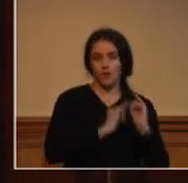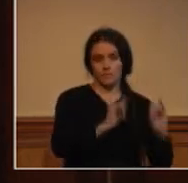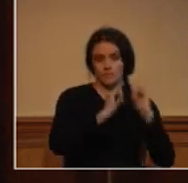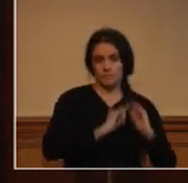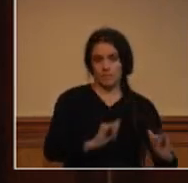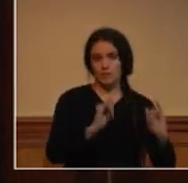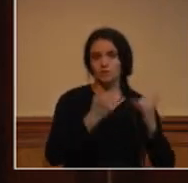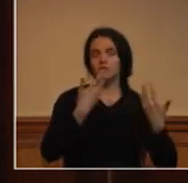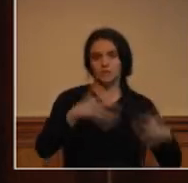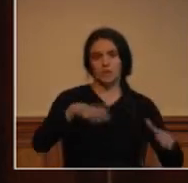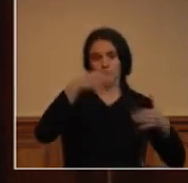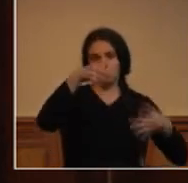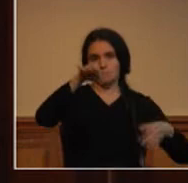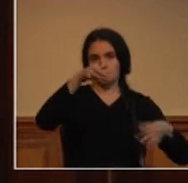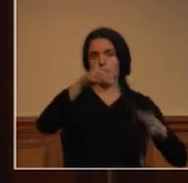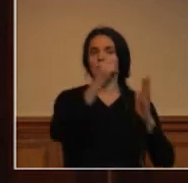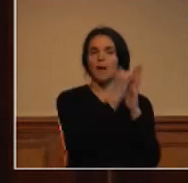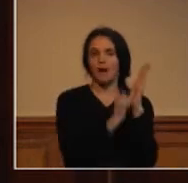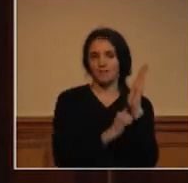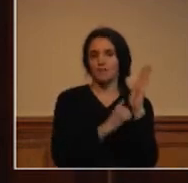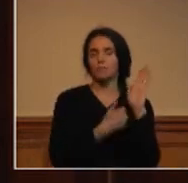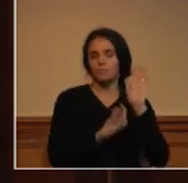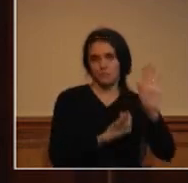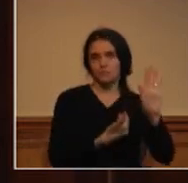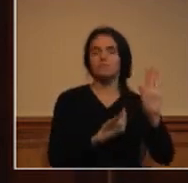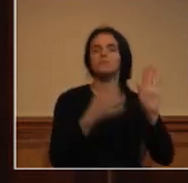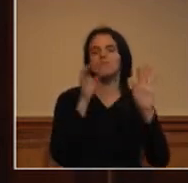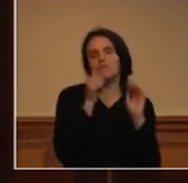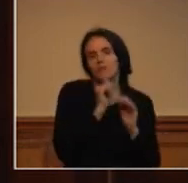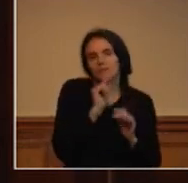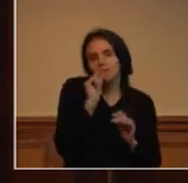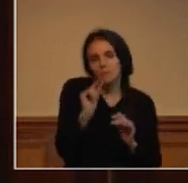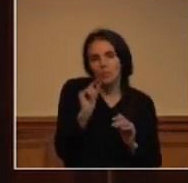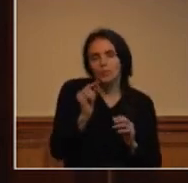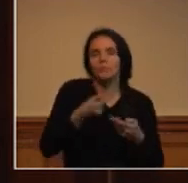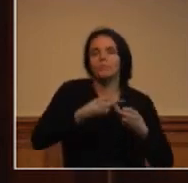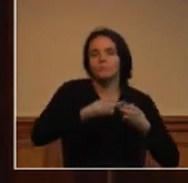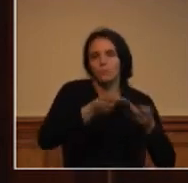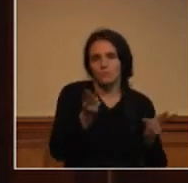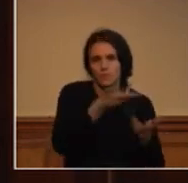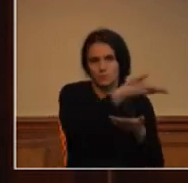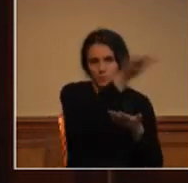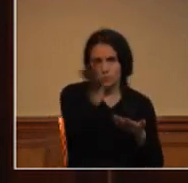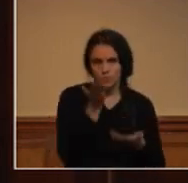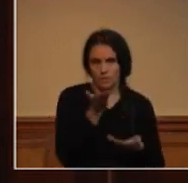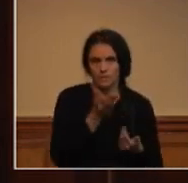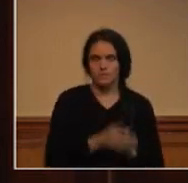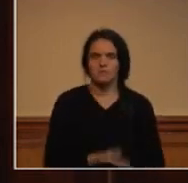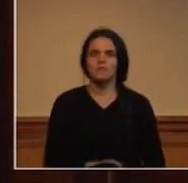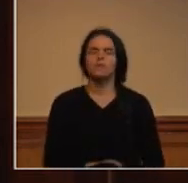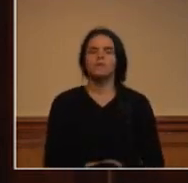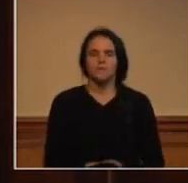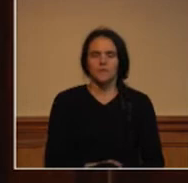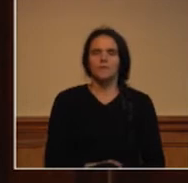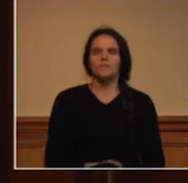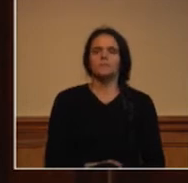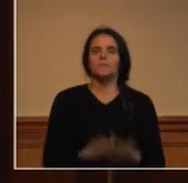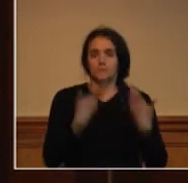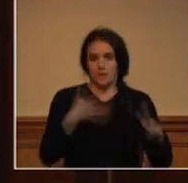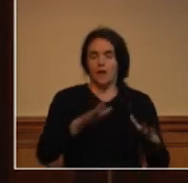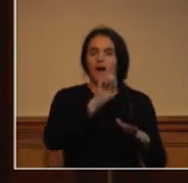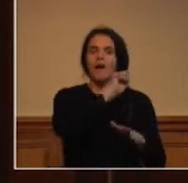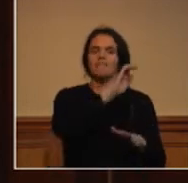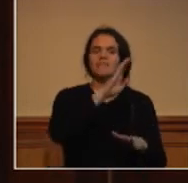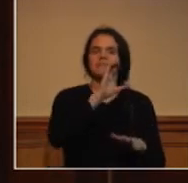con un paper que ya esperamos que pronto esté para ustedes. Junto con el